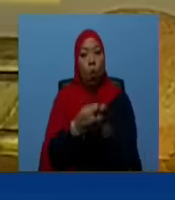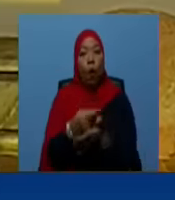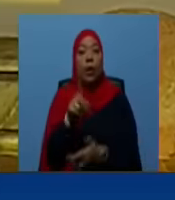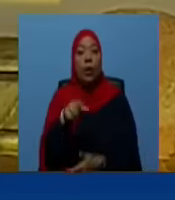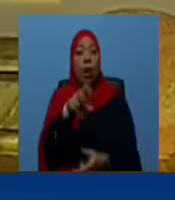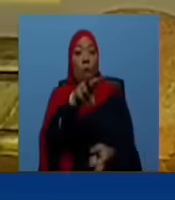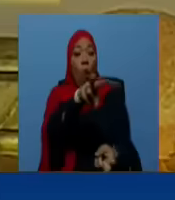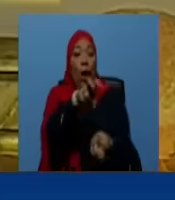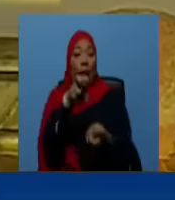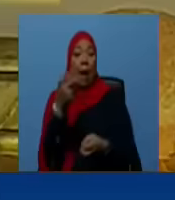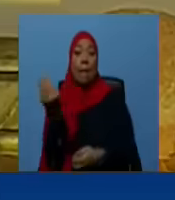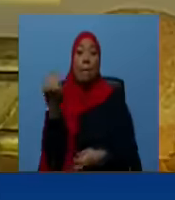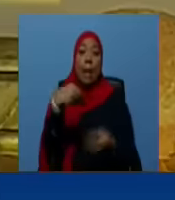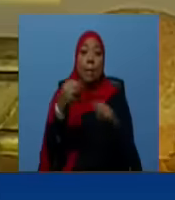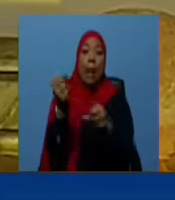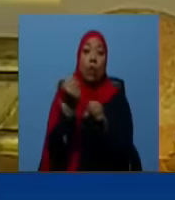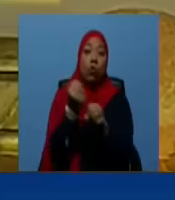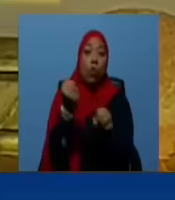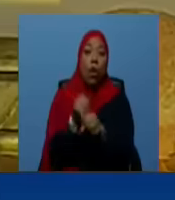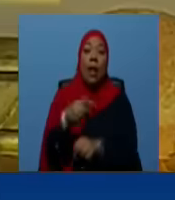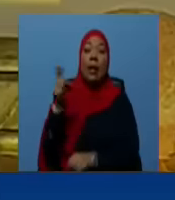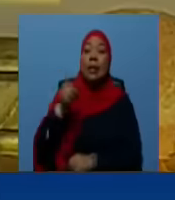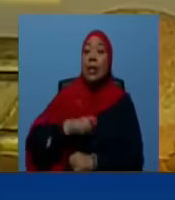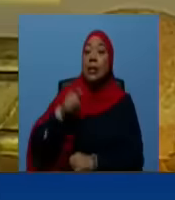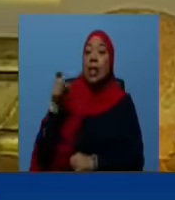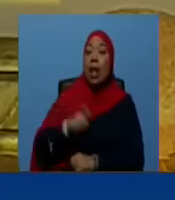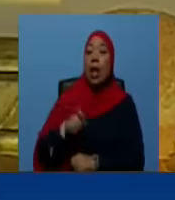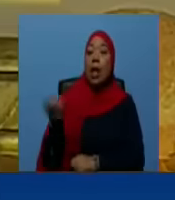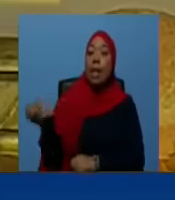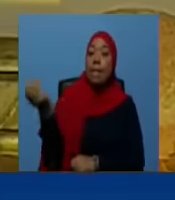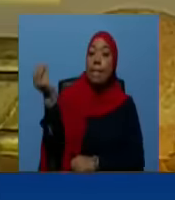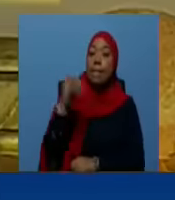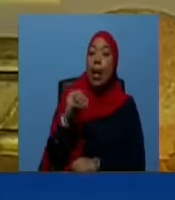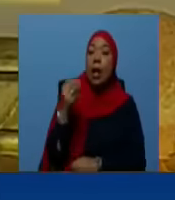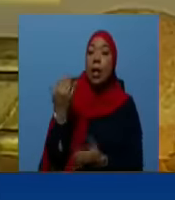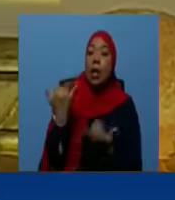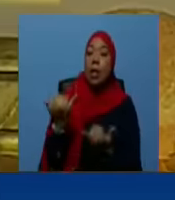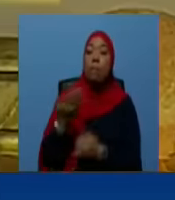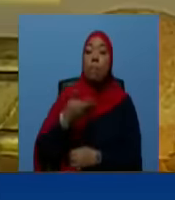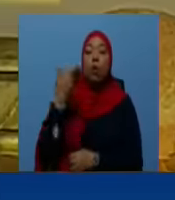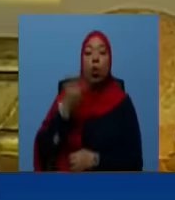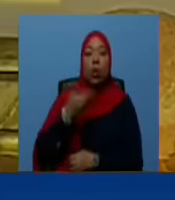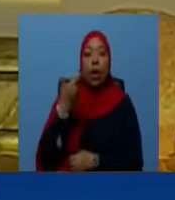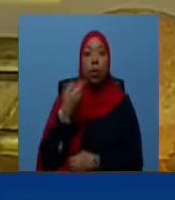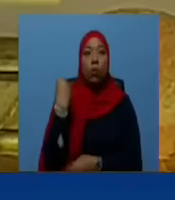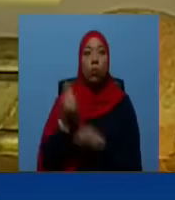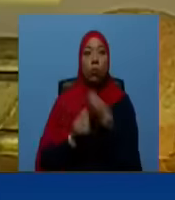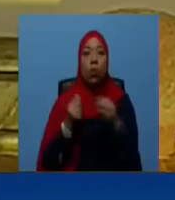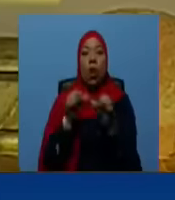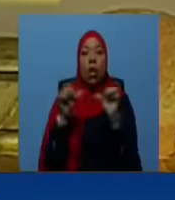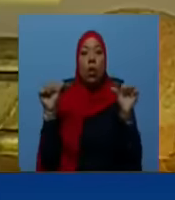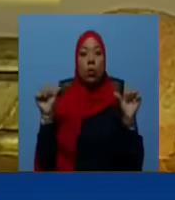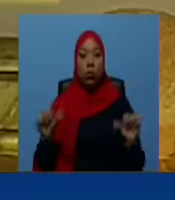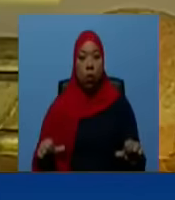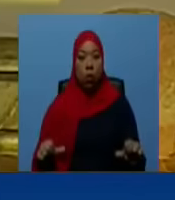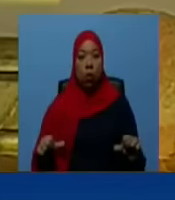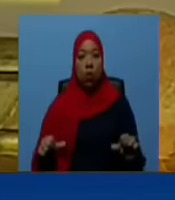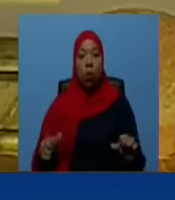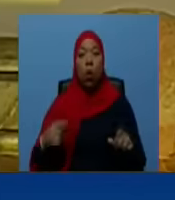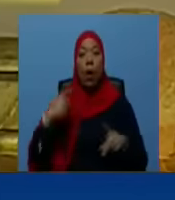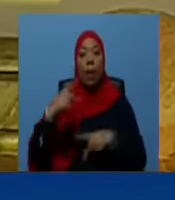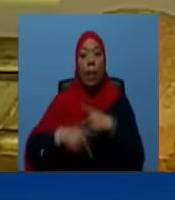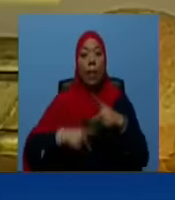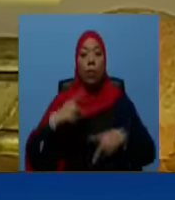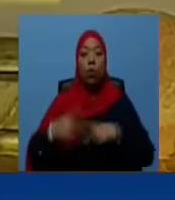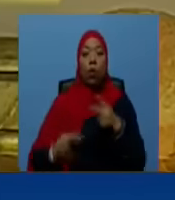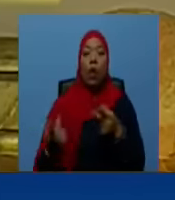los ingresos de los trabajadores, ¿verdad? Cada vez más hemos creado un sistema de producción